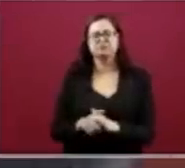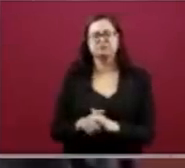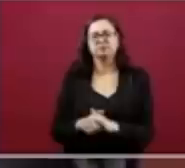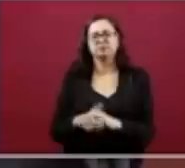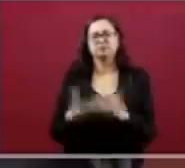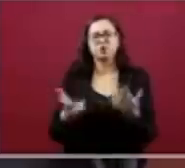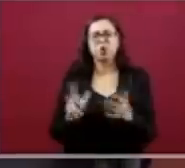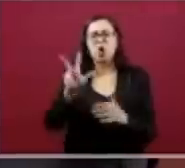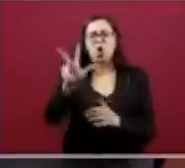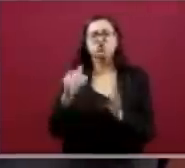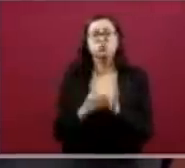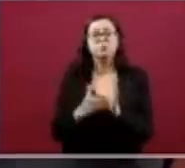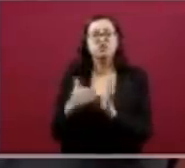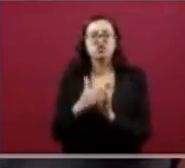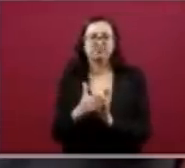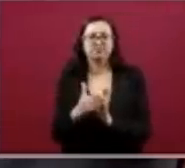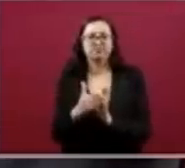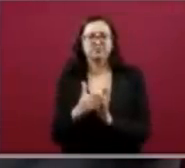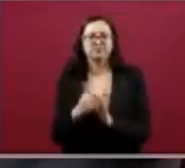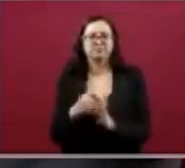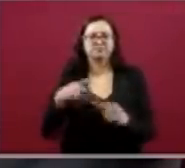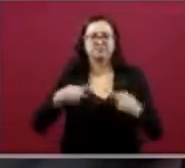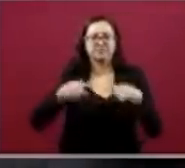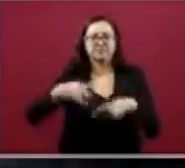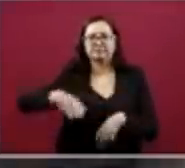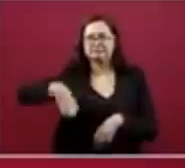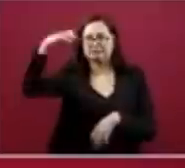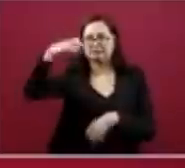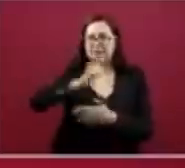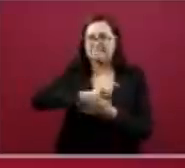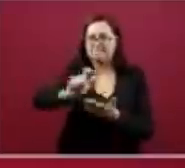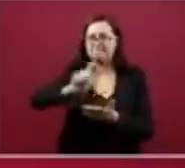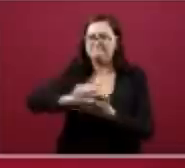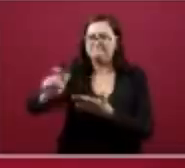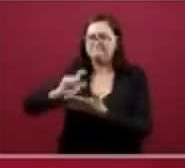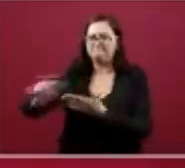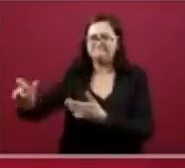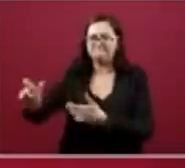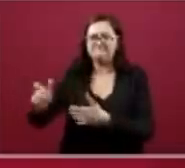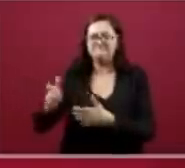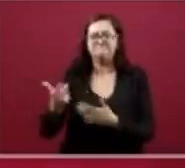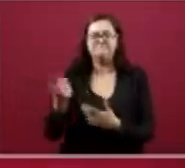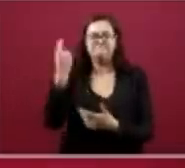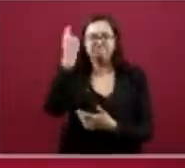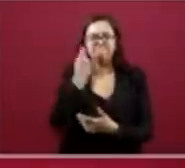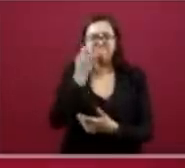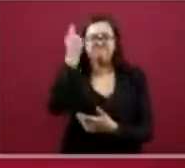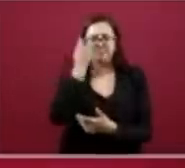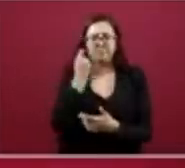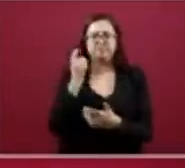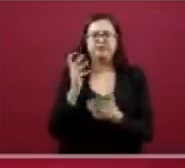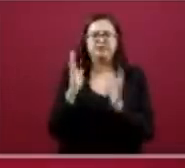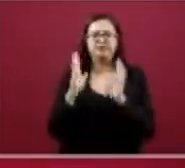más de 8 millones de adultos mayores que están ya recibiendo a partir de enero el